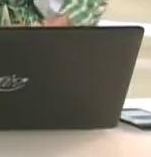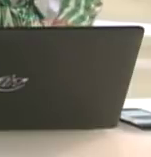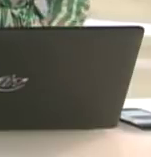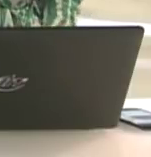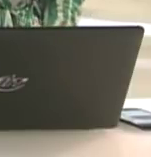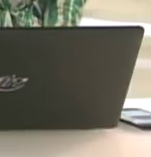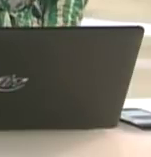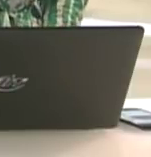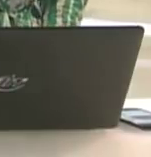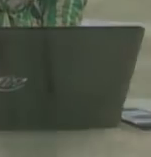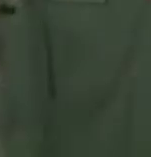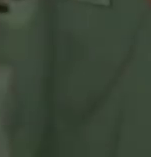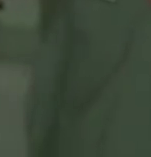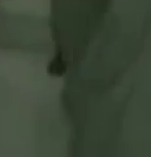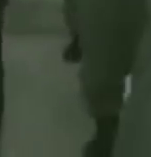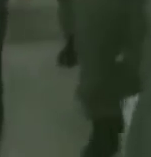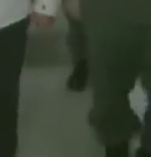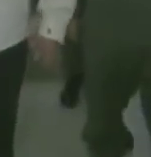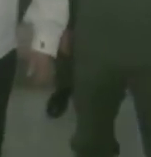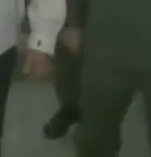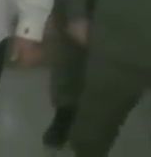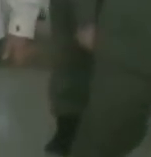Adelante.